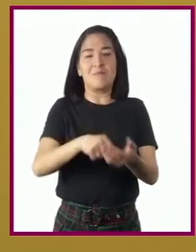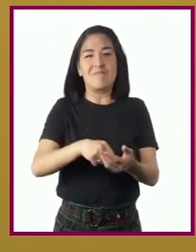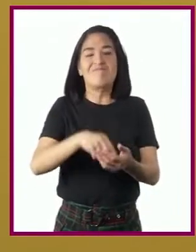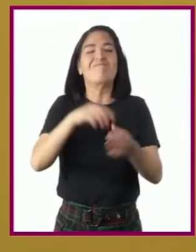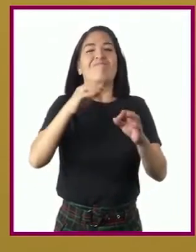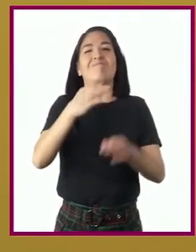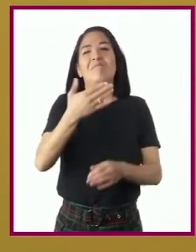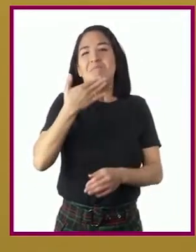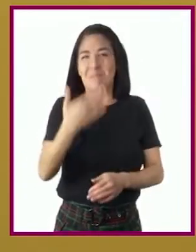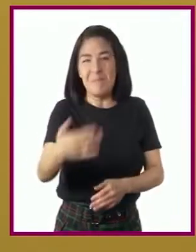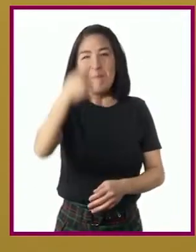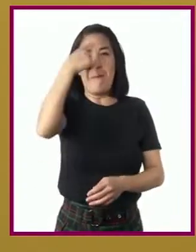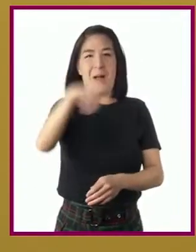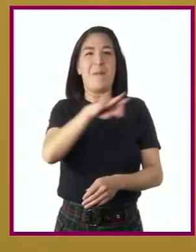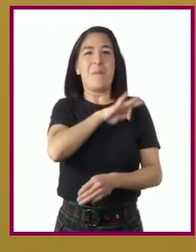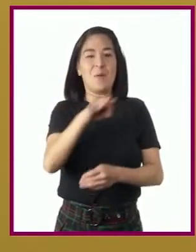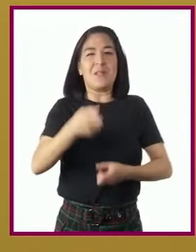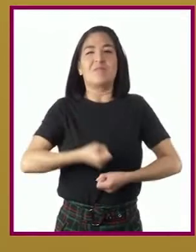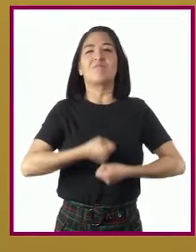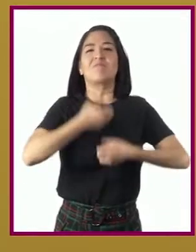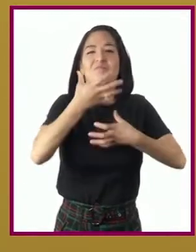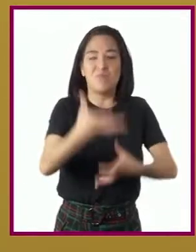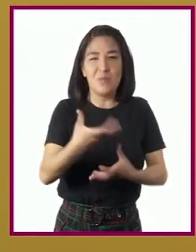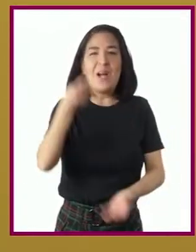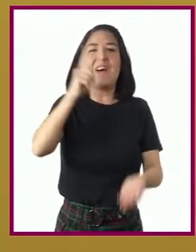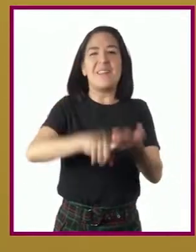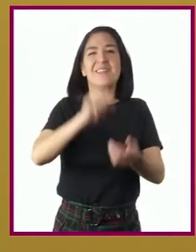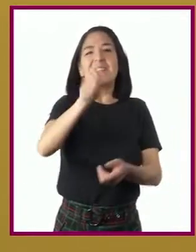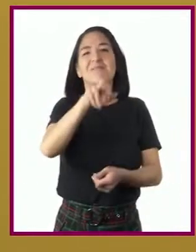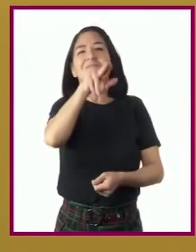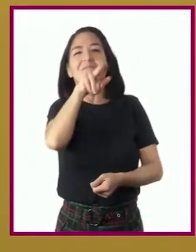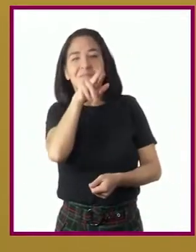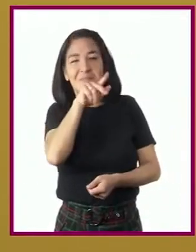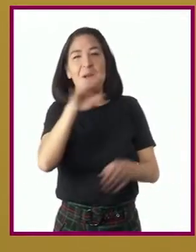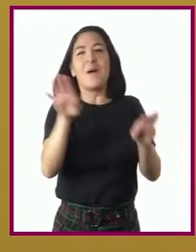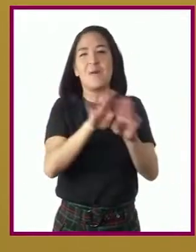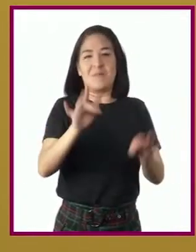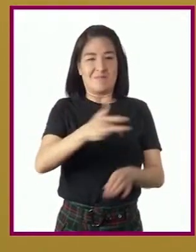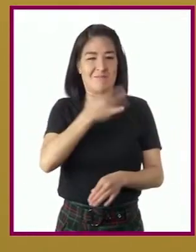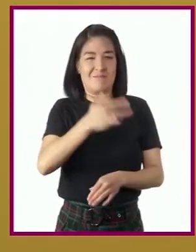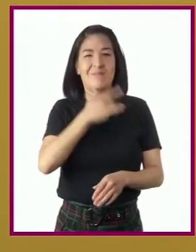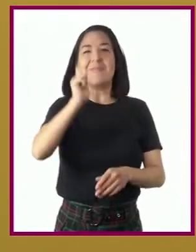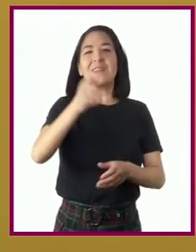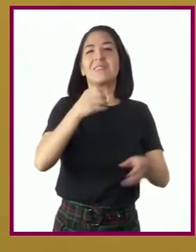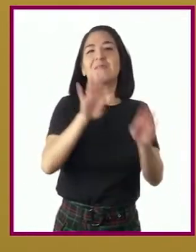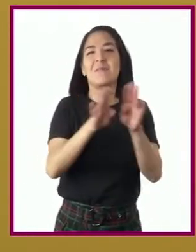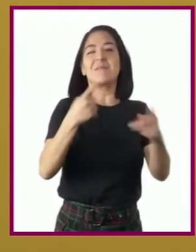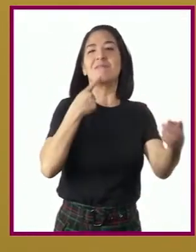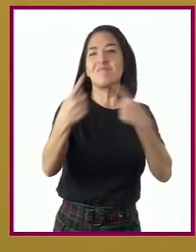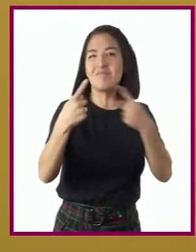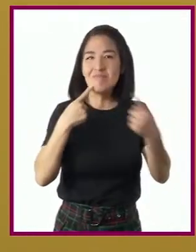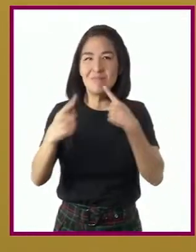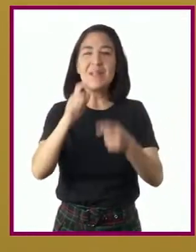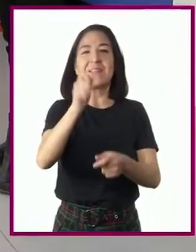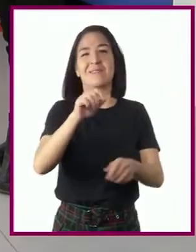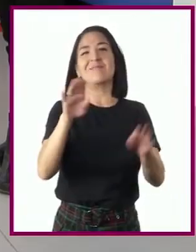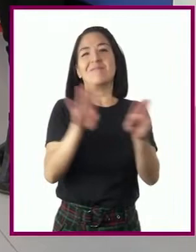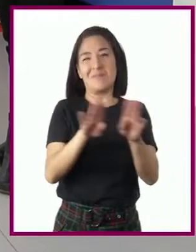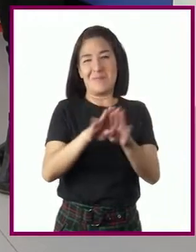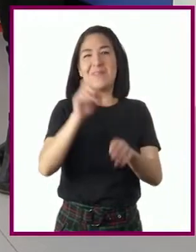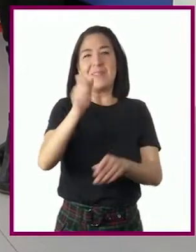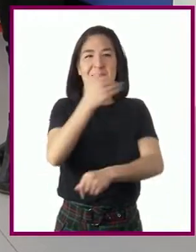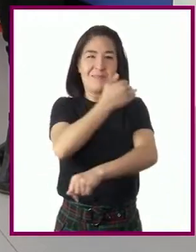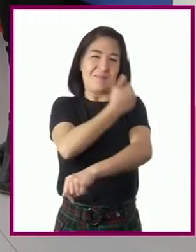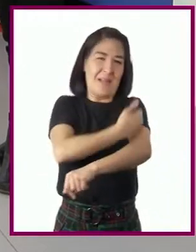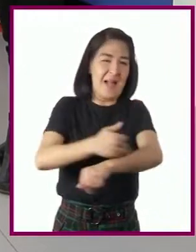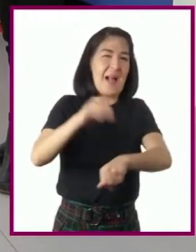perfecto para que puedan expresarse para hablar sobre sus preocupaciones y generar un espacio de diálogo con ellas y con ellos.